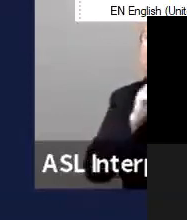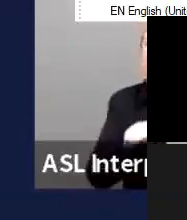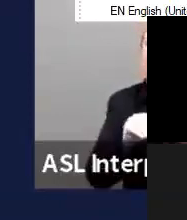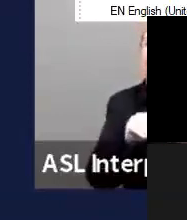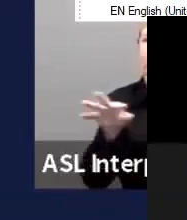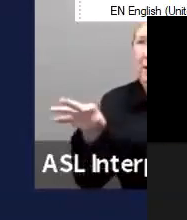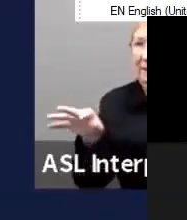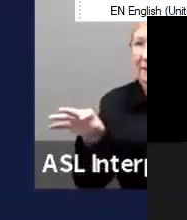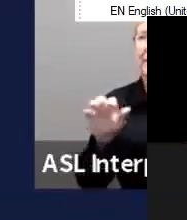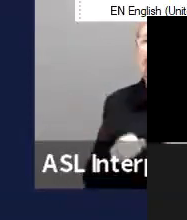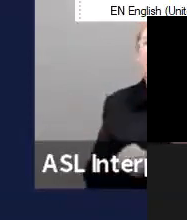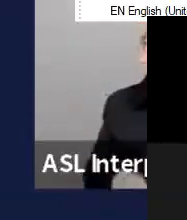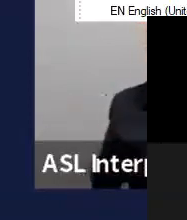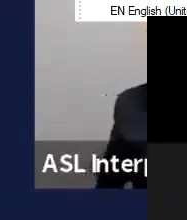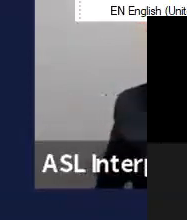Delta.